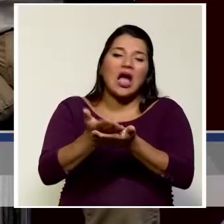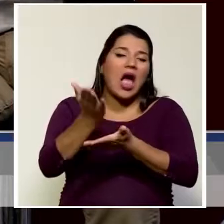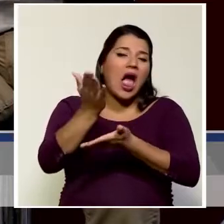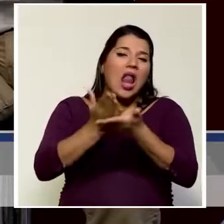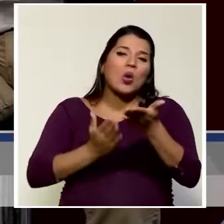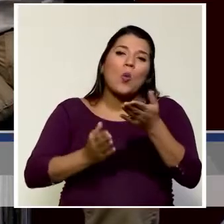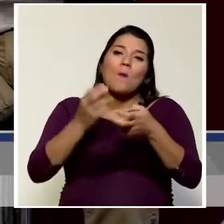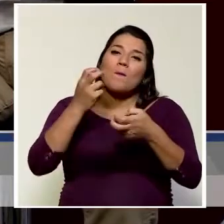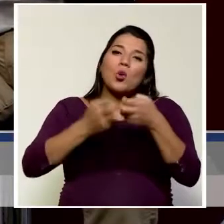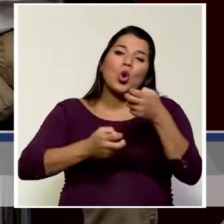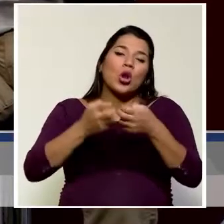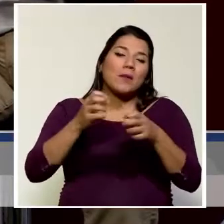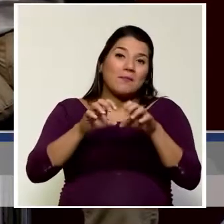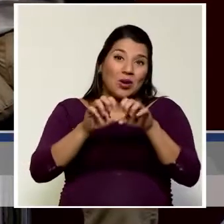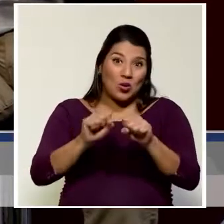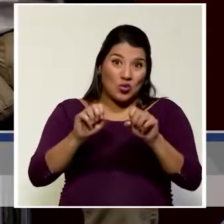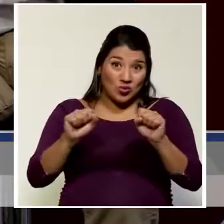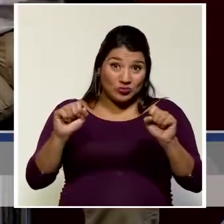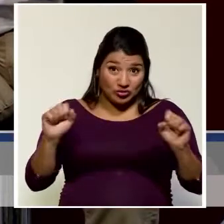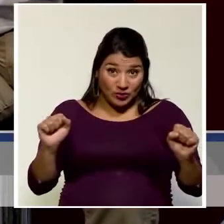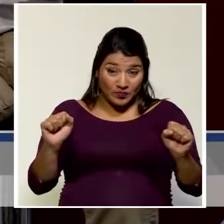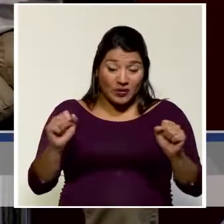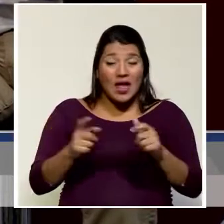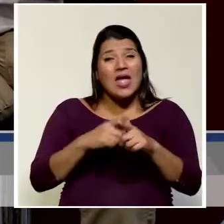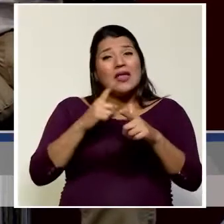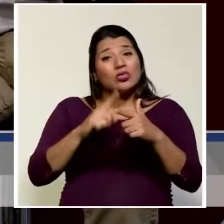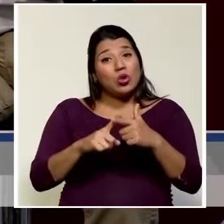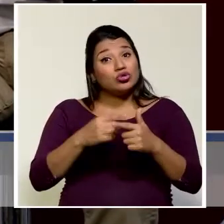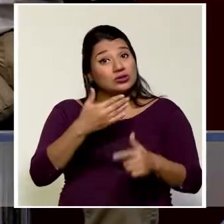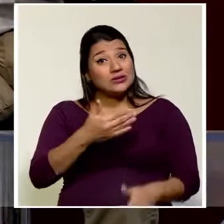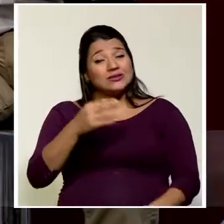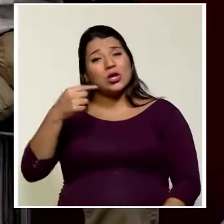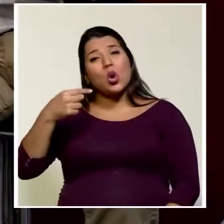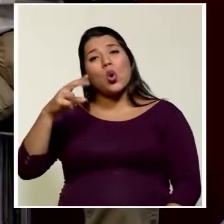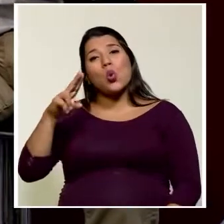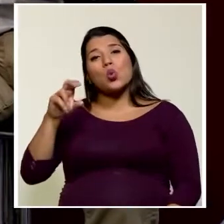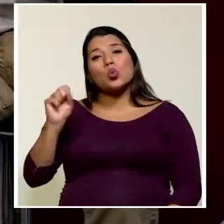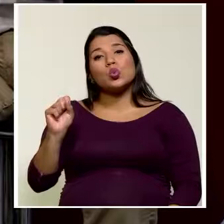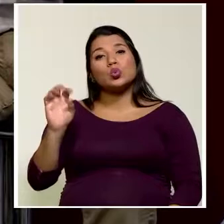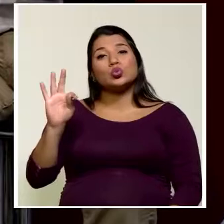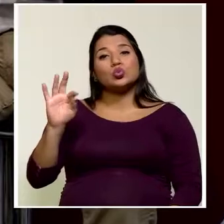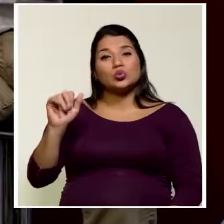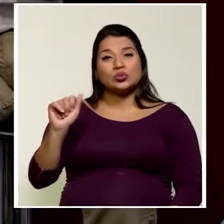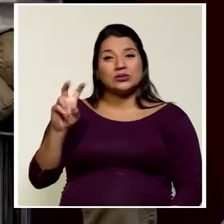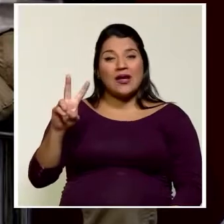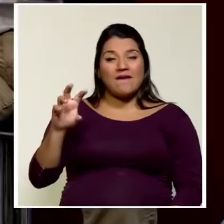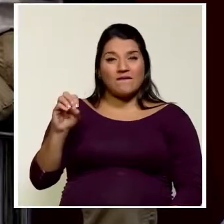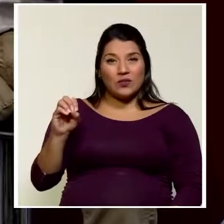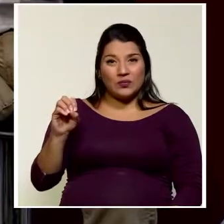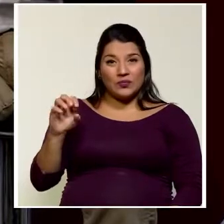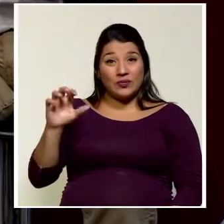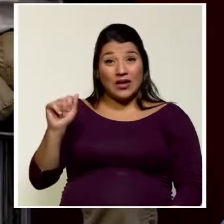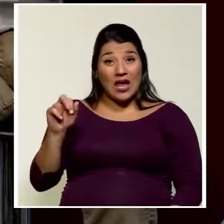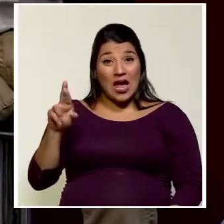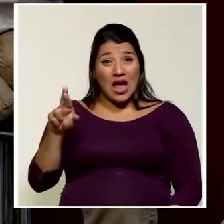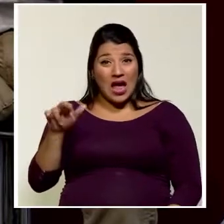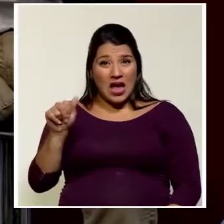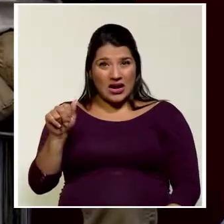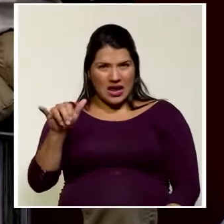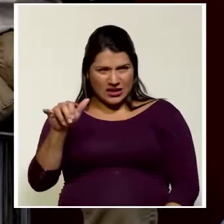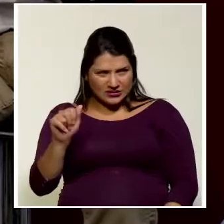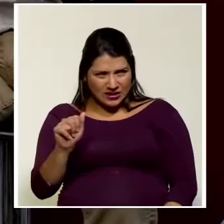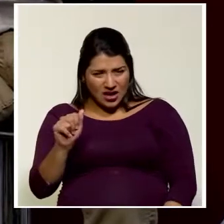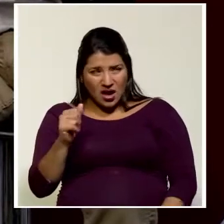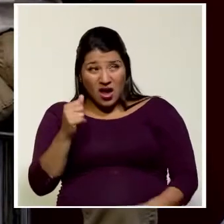corrupción o de supuesta corrupción. Entonces, Gustavo Araya, la pregunta es... ¿cuánto ha cambiado